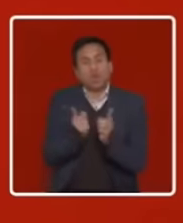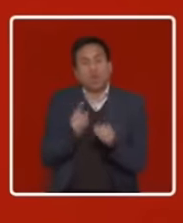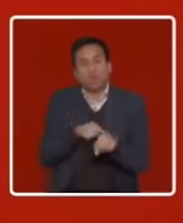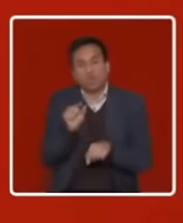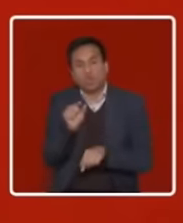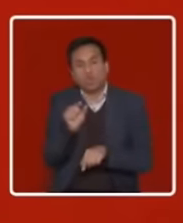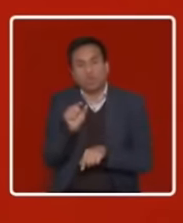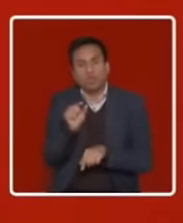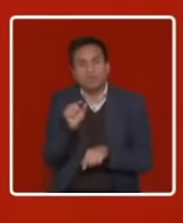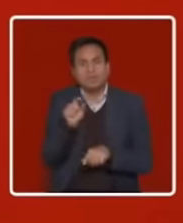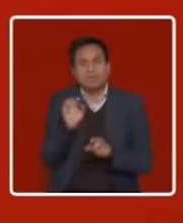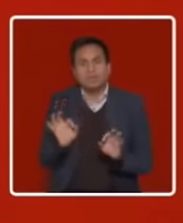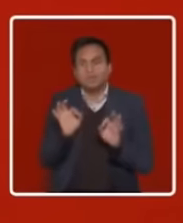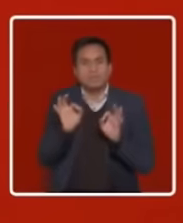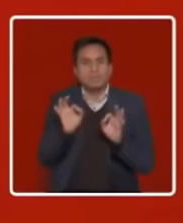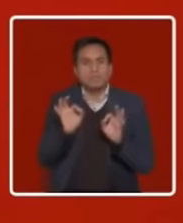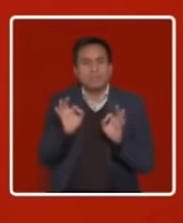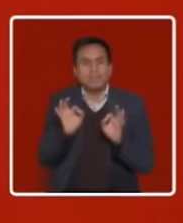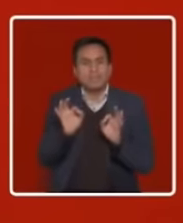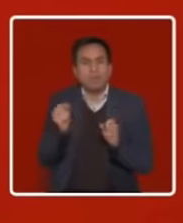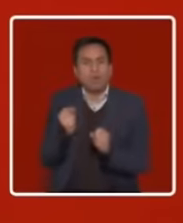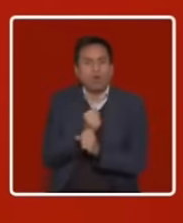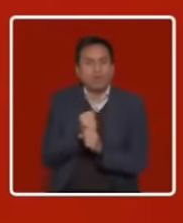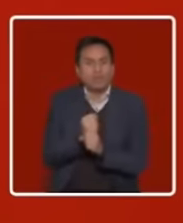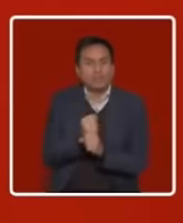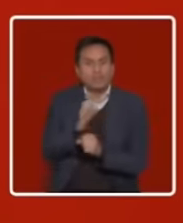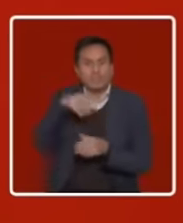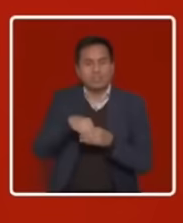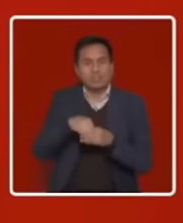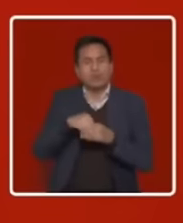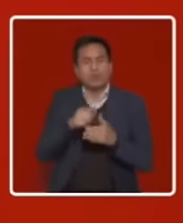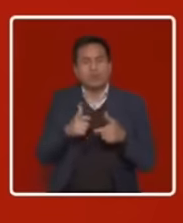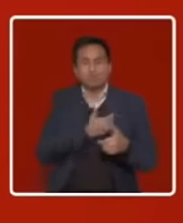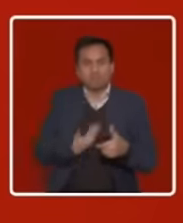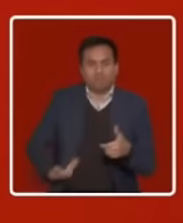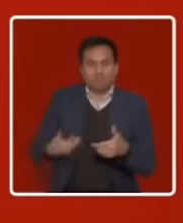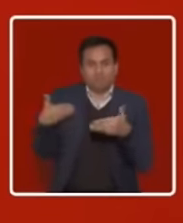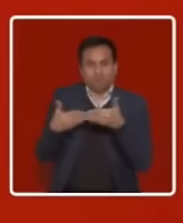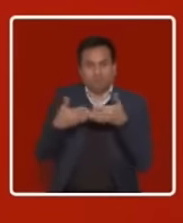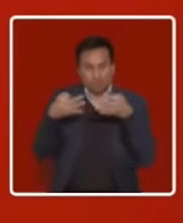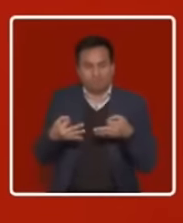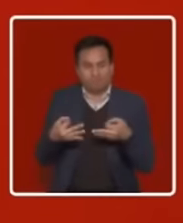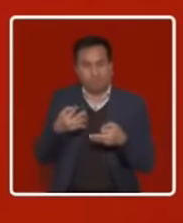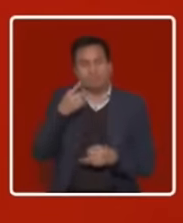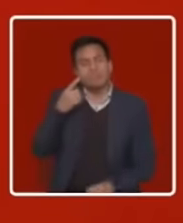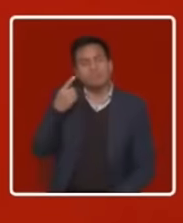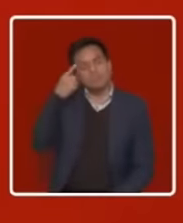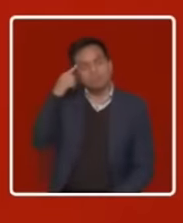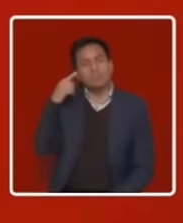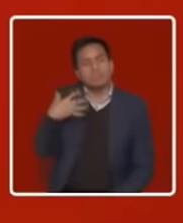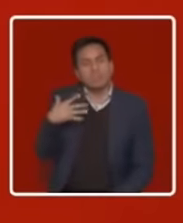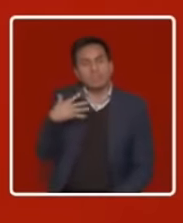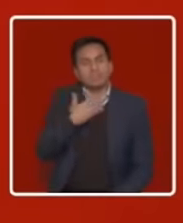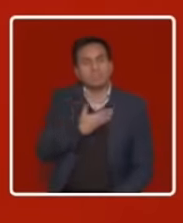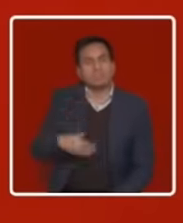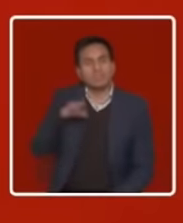están puestos principalmente en obras que se terminen dentro del mismo periodo. Por eso es importante que los mandatarios, y la